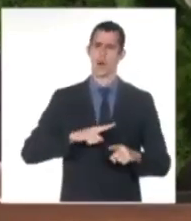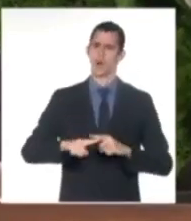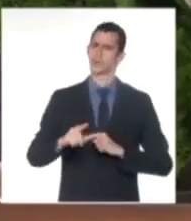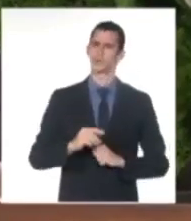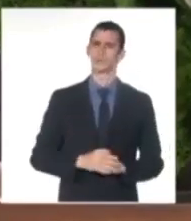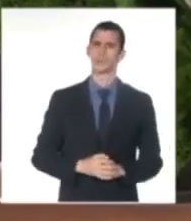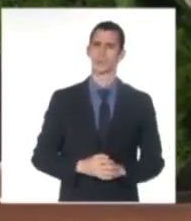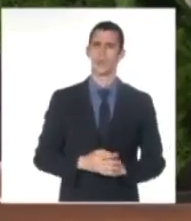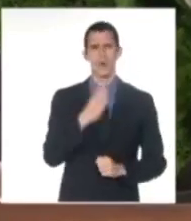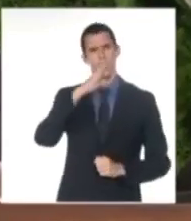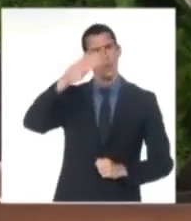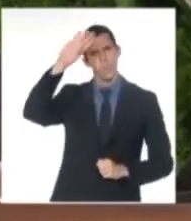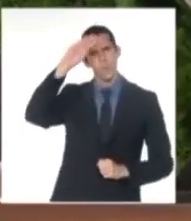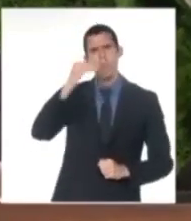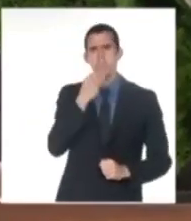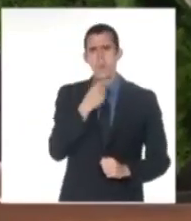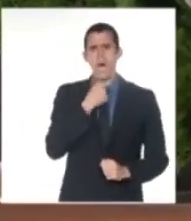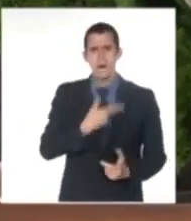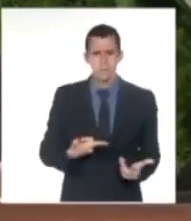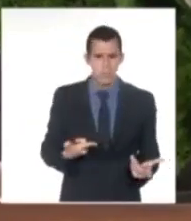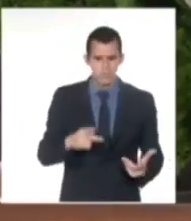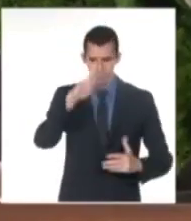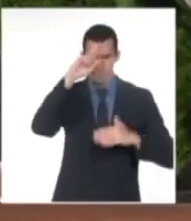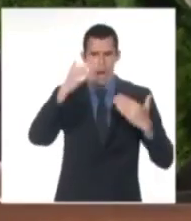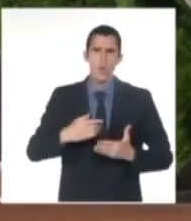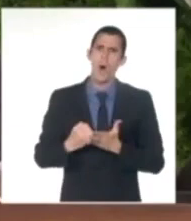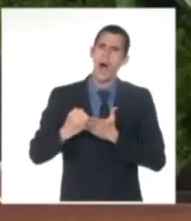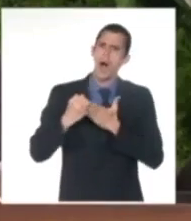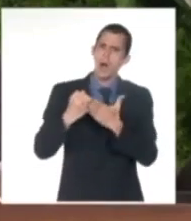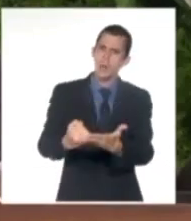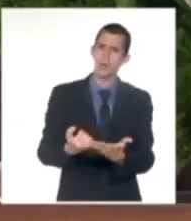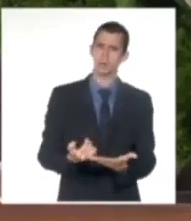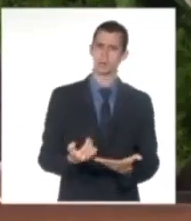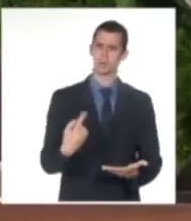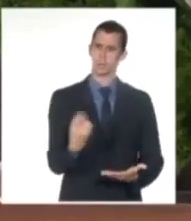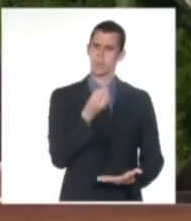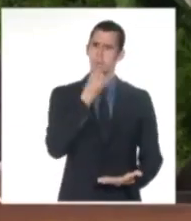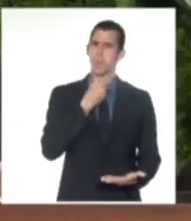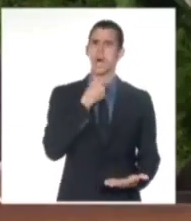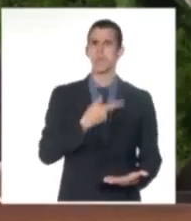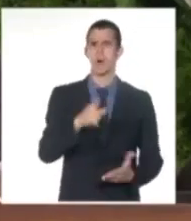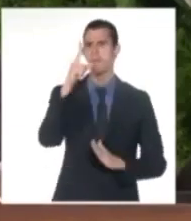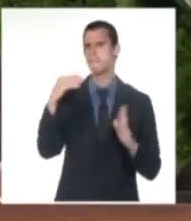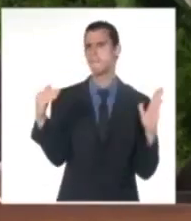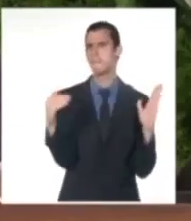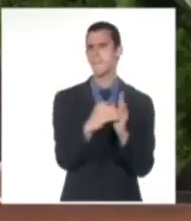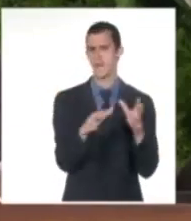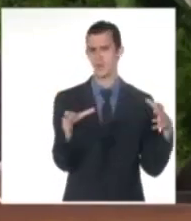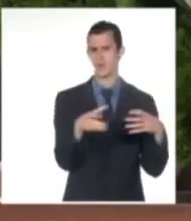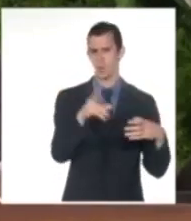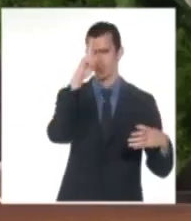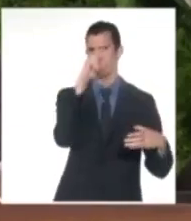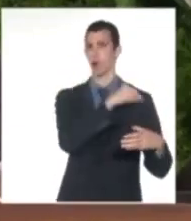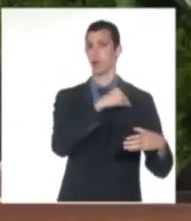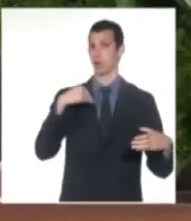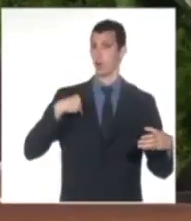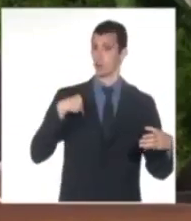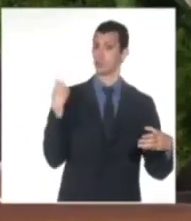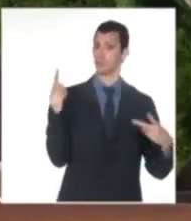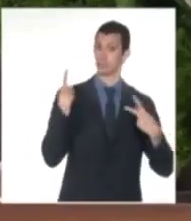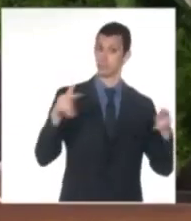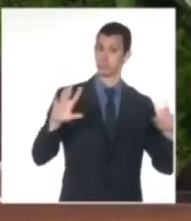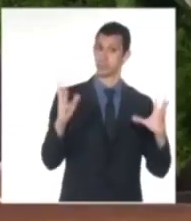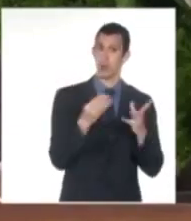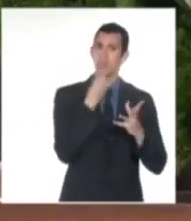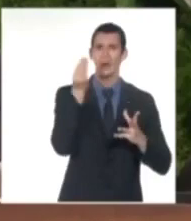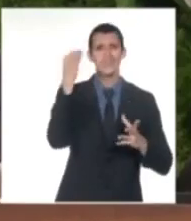en particular en el sector de la salud. Estaríamos en capacidad de que 1.000 médicos generales integrales puedan llegar a las poblaciones